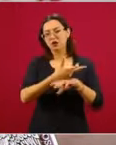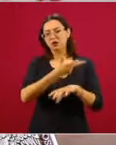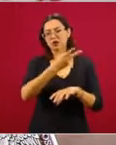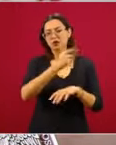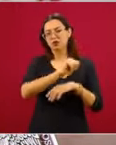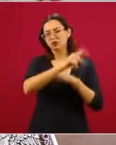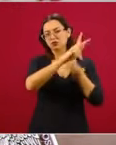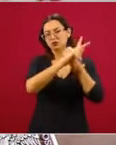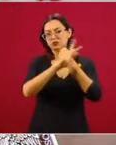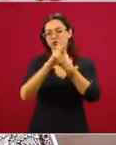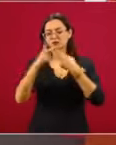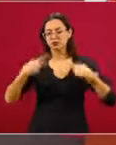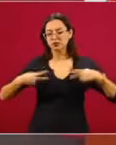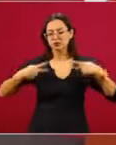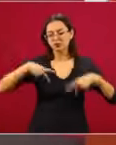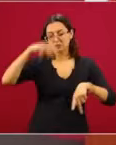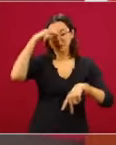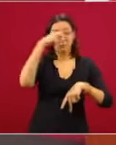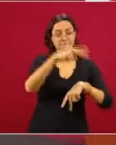en el mes de marzo,